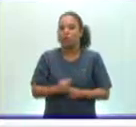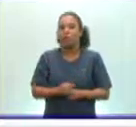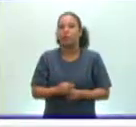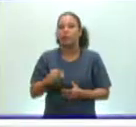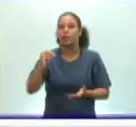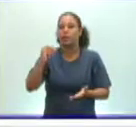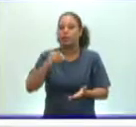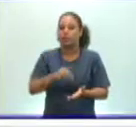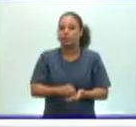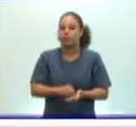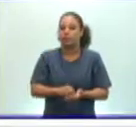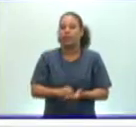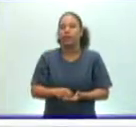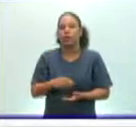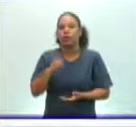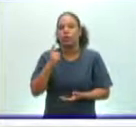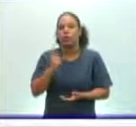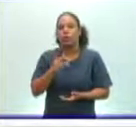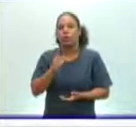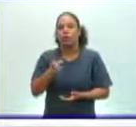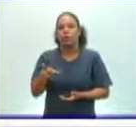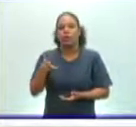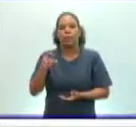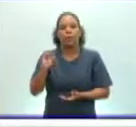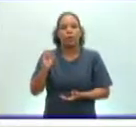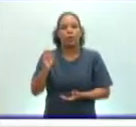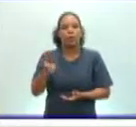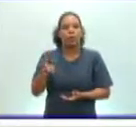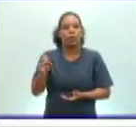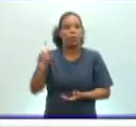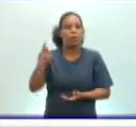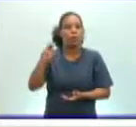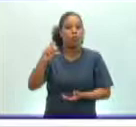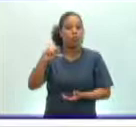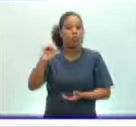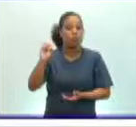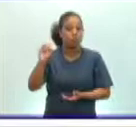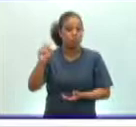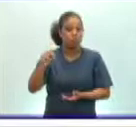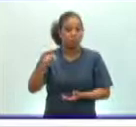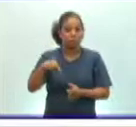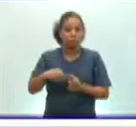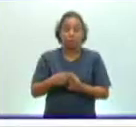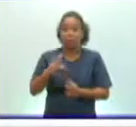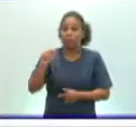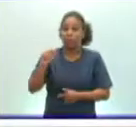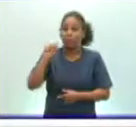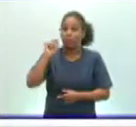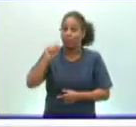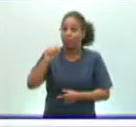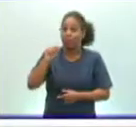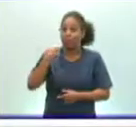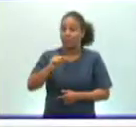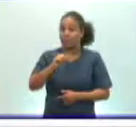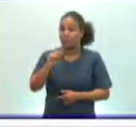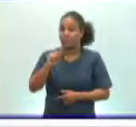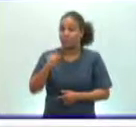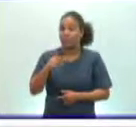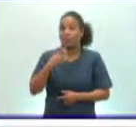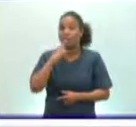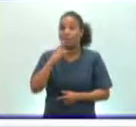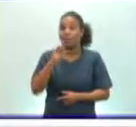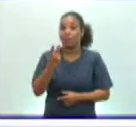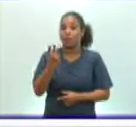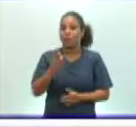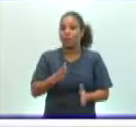una proporción. Pero en este caso nos dice que esa proporción responde a la segunda parte del